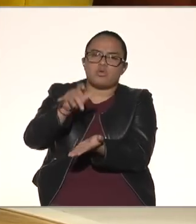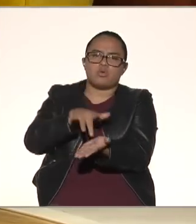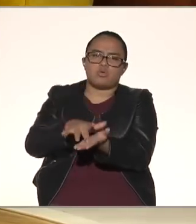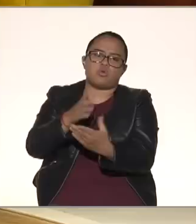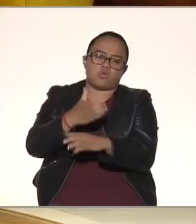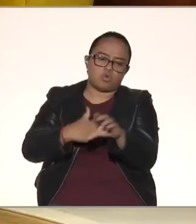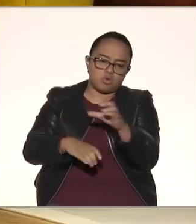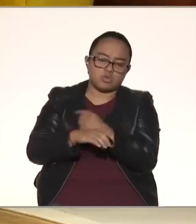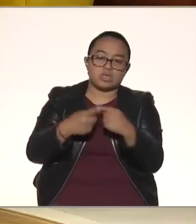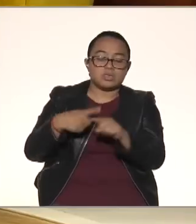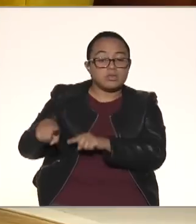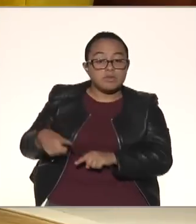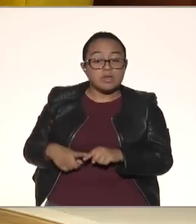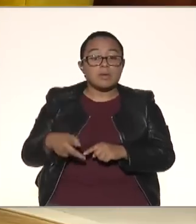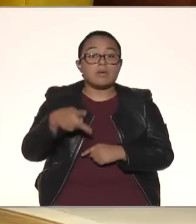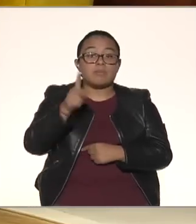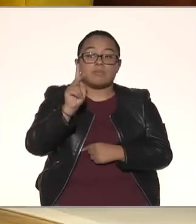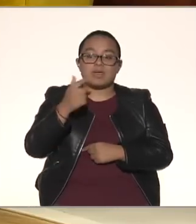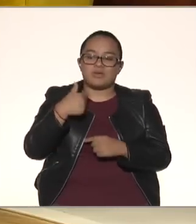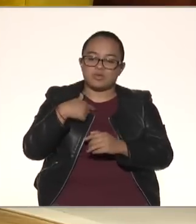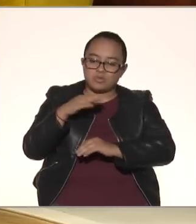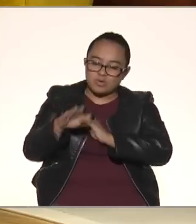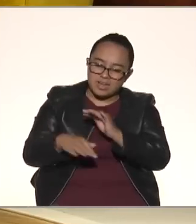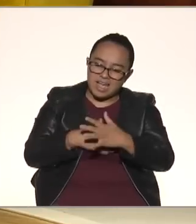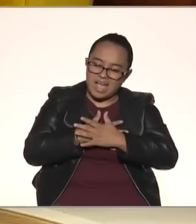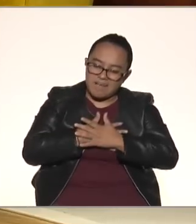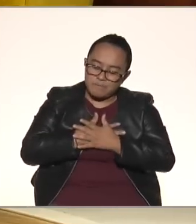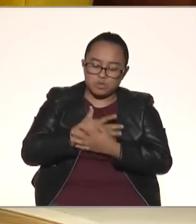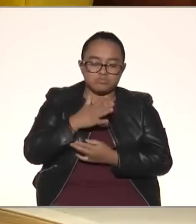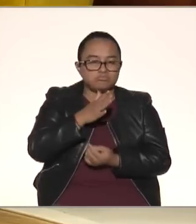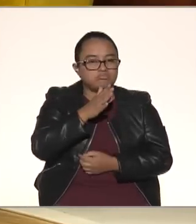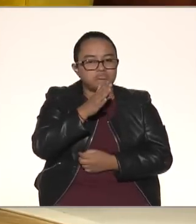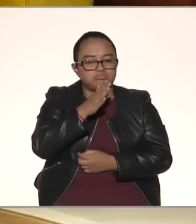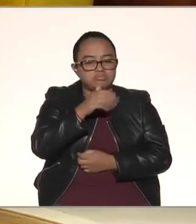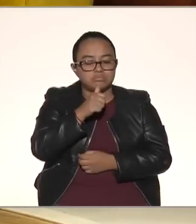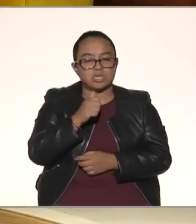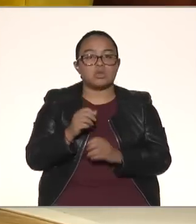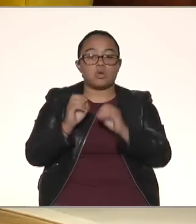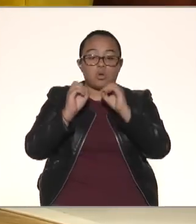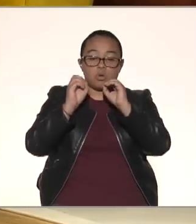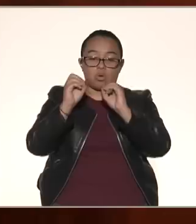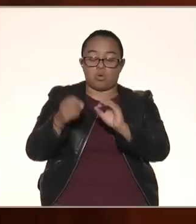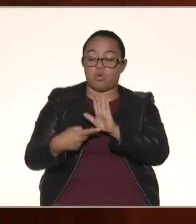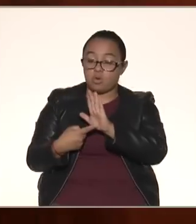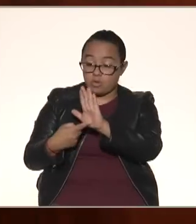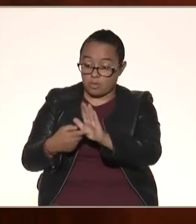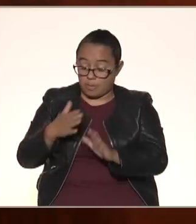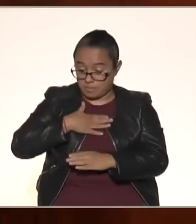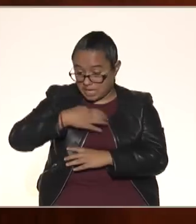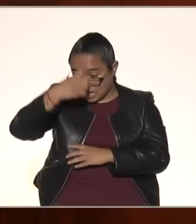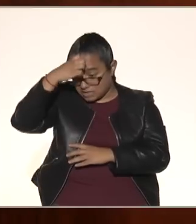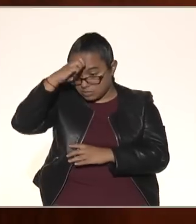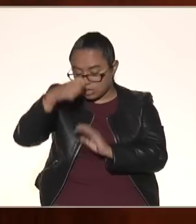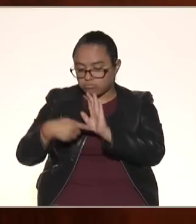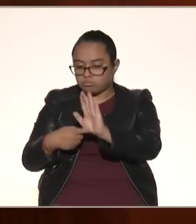pero a lo mejor no tiene la capacidad de ser afectuoso, o no tiene la capacidad de transmitir conocimiento, porque no lo tiene,